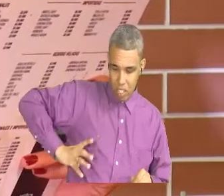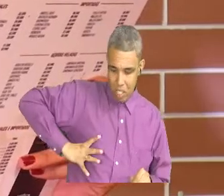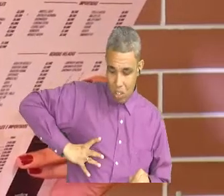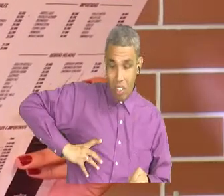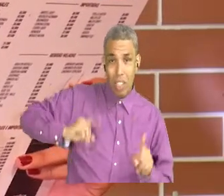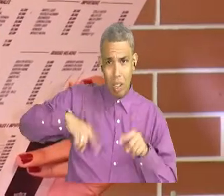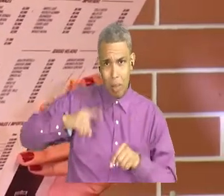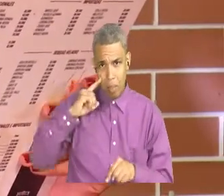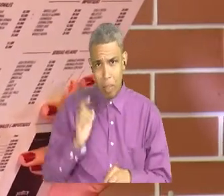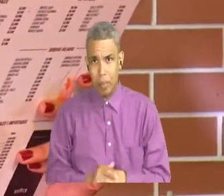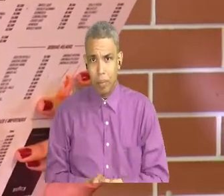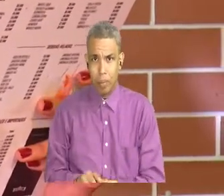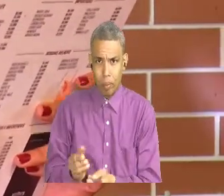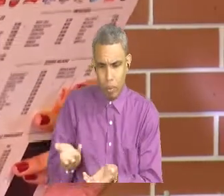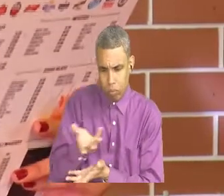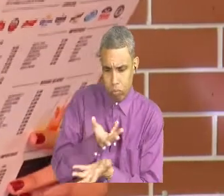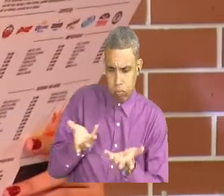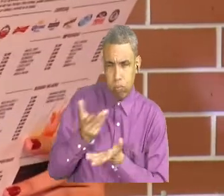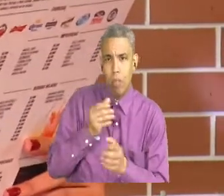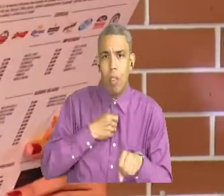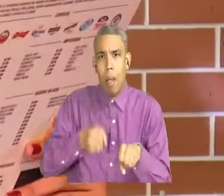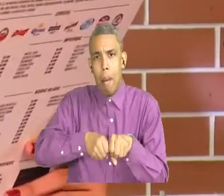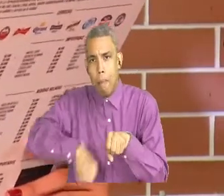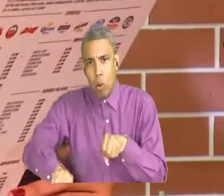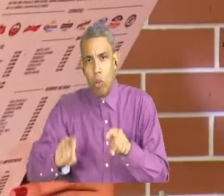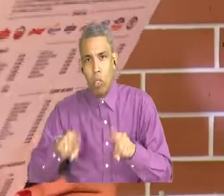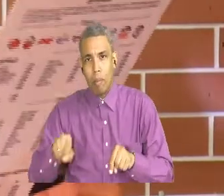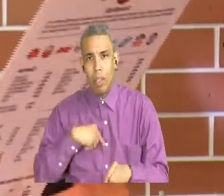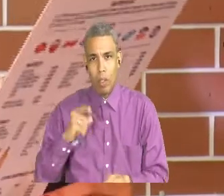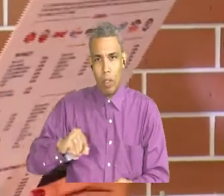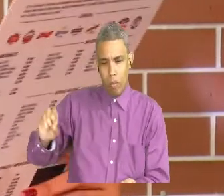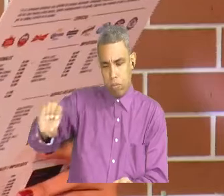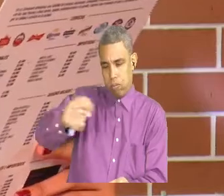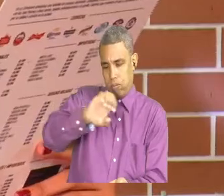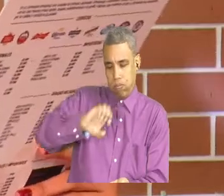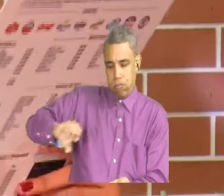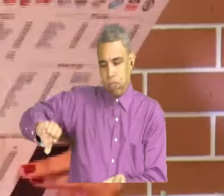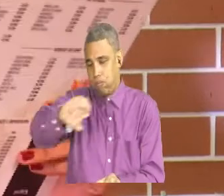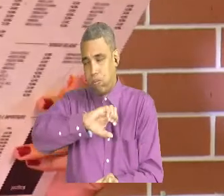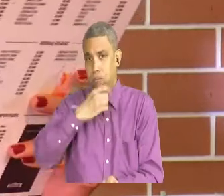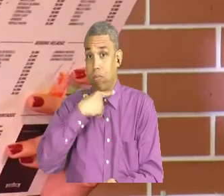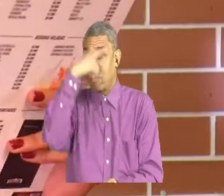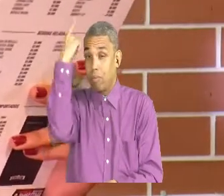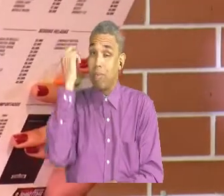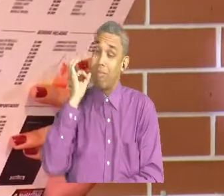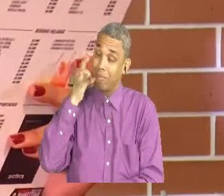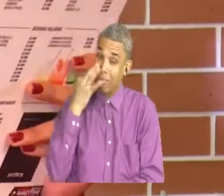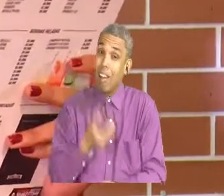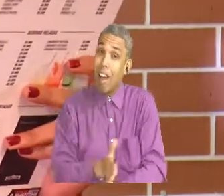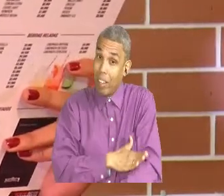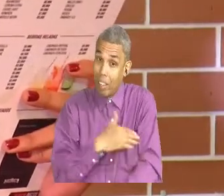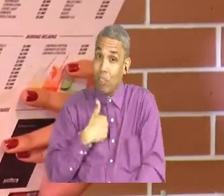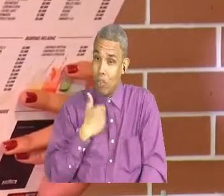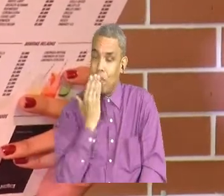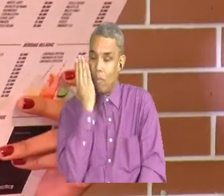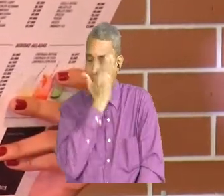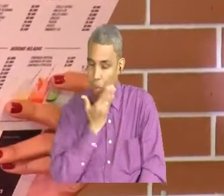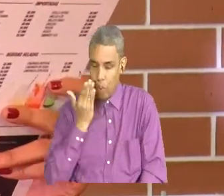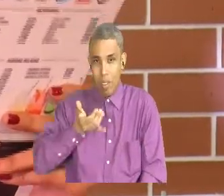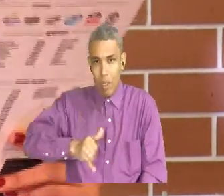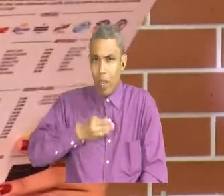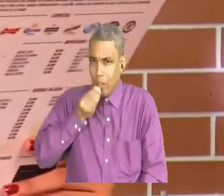empanaditas caseras de pollo, carne, acompañadas de la exquisita salsa de la casa, de la cual yo doy testigo. Las papitas beisboleras, que